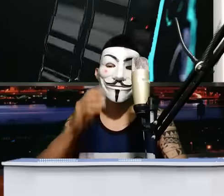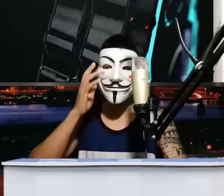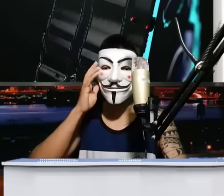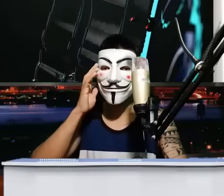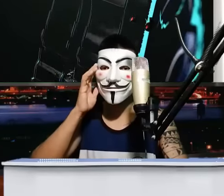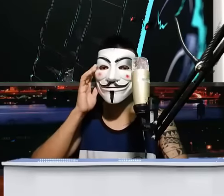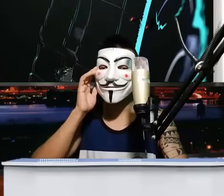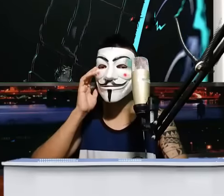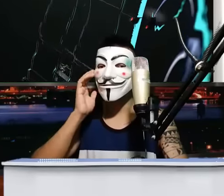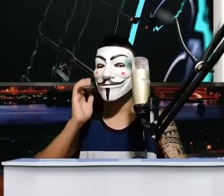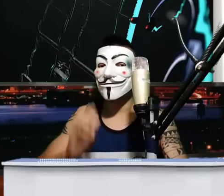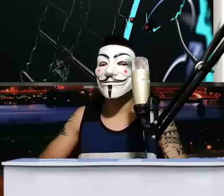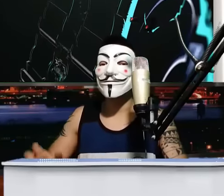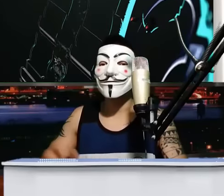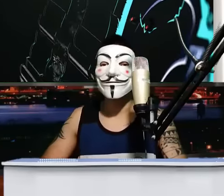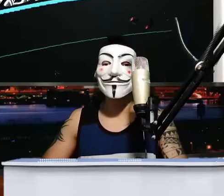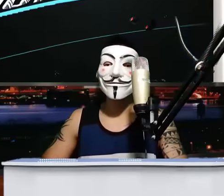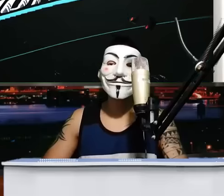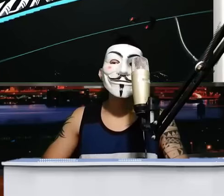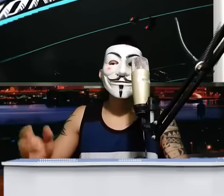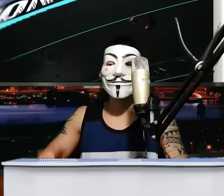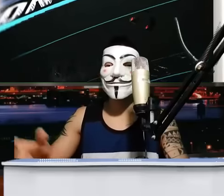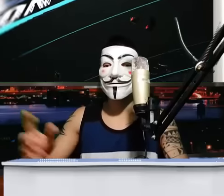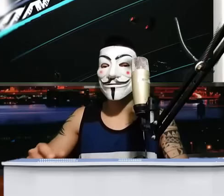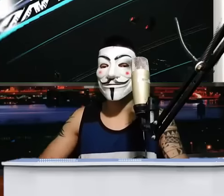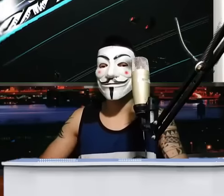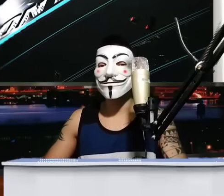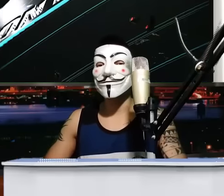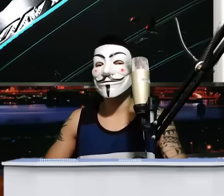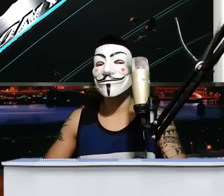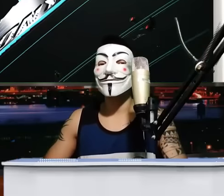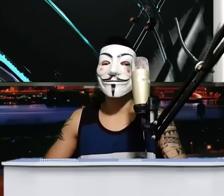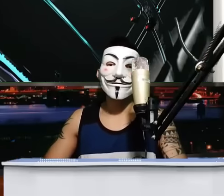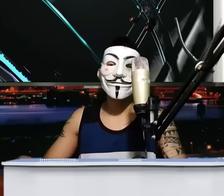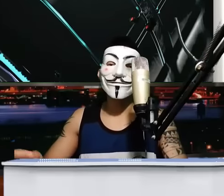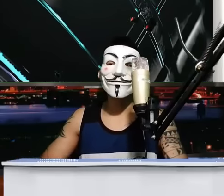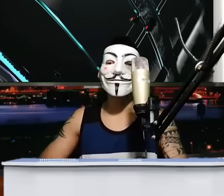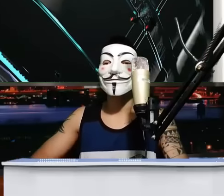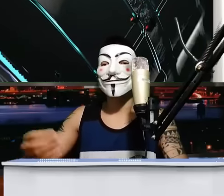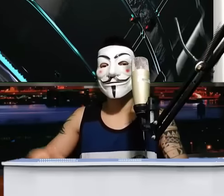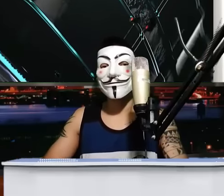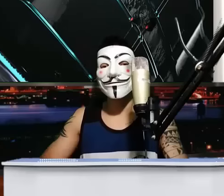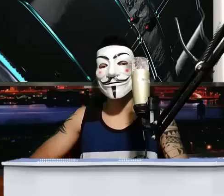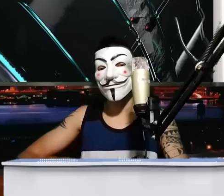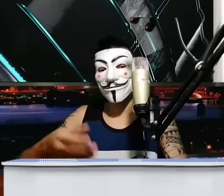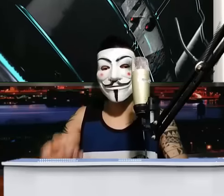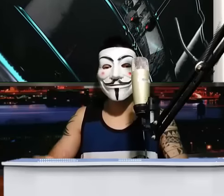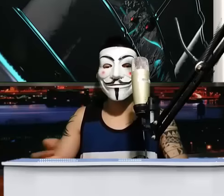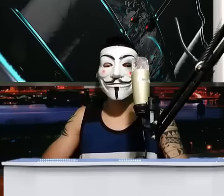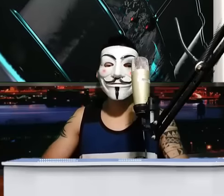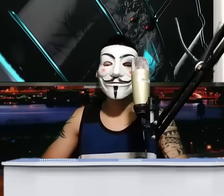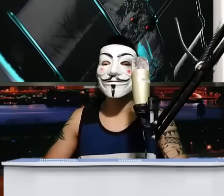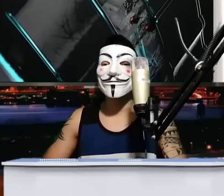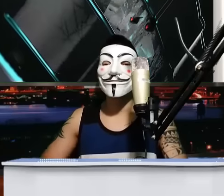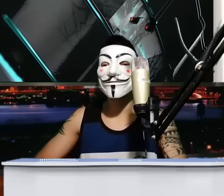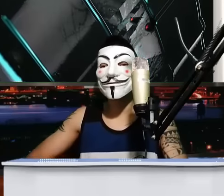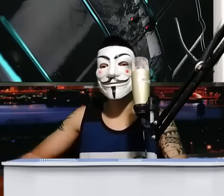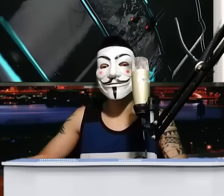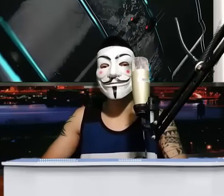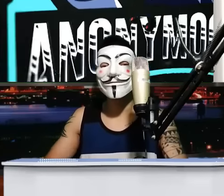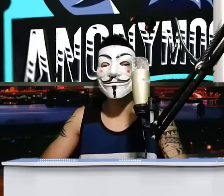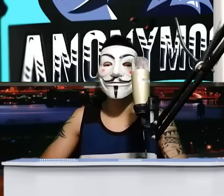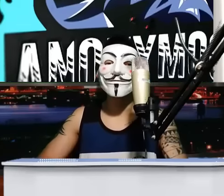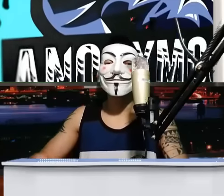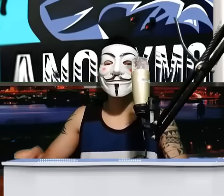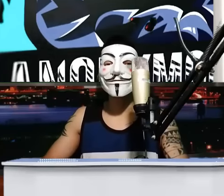no sé si se llamará así, felicita que el país está más seguro que nunca, así que para que vean que todas estas personas